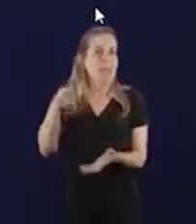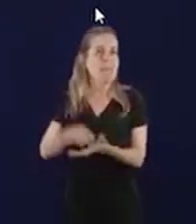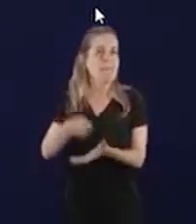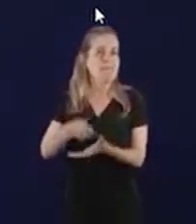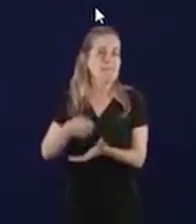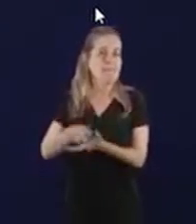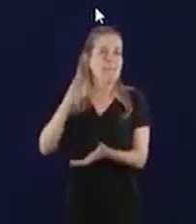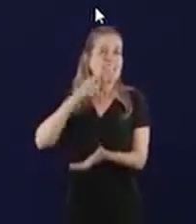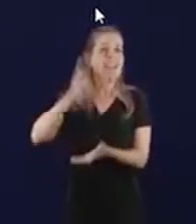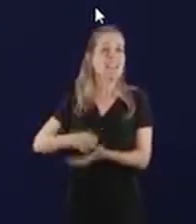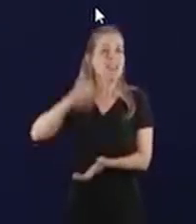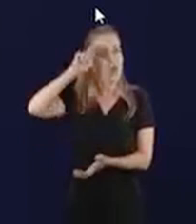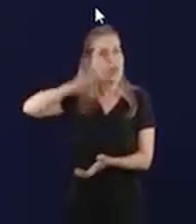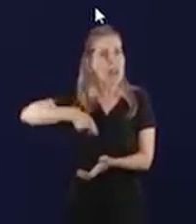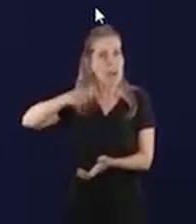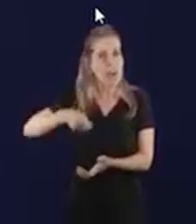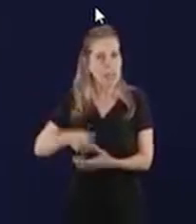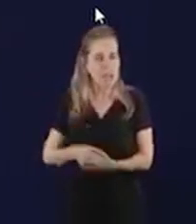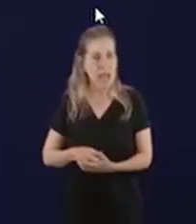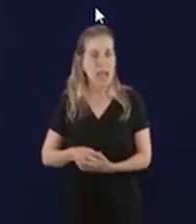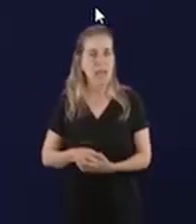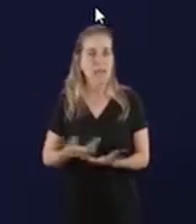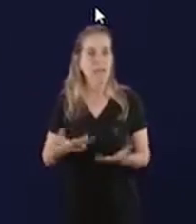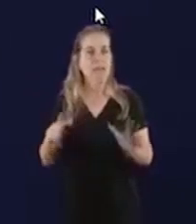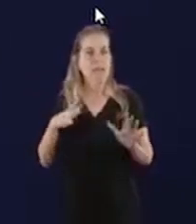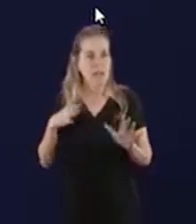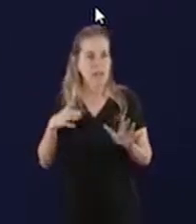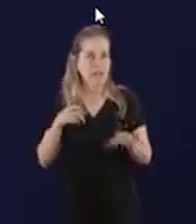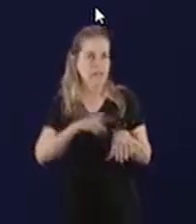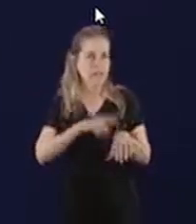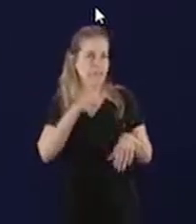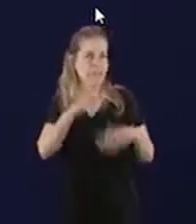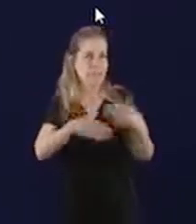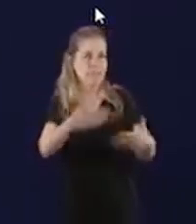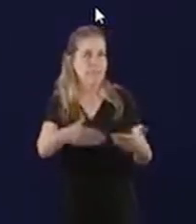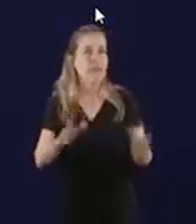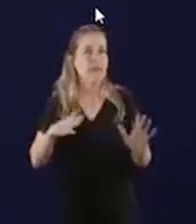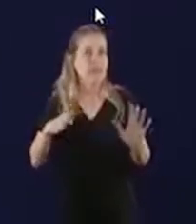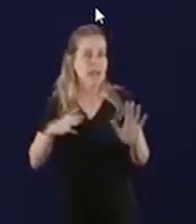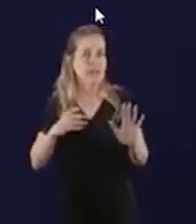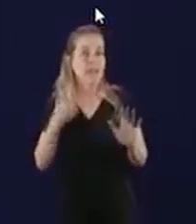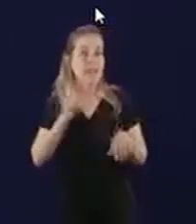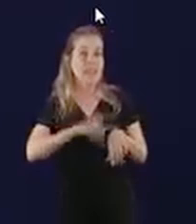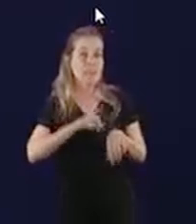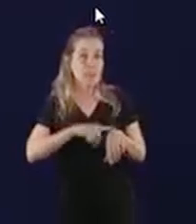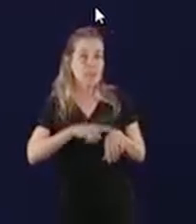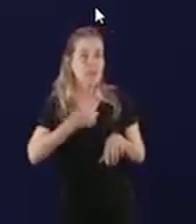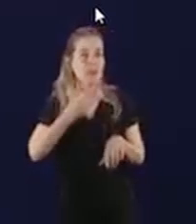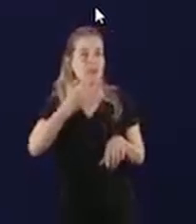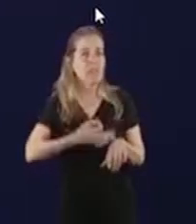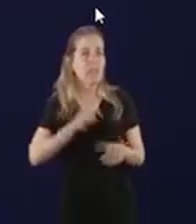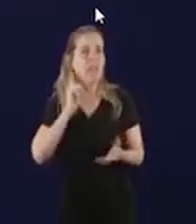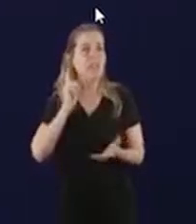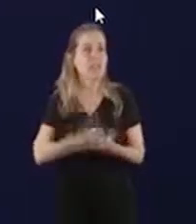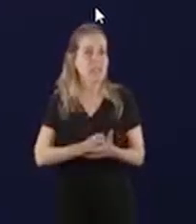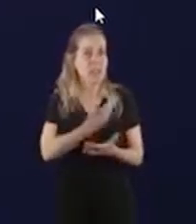fallo eh todavía se está está en proceso de análisis y iremos cuando tomemos una decisión que fue lo que dije acá cuando el gobierno